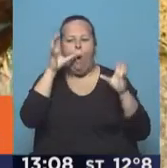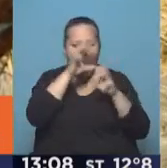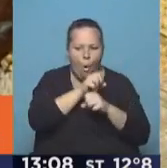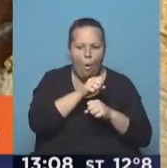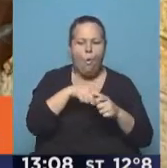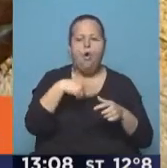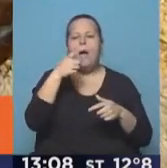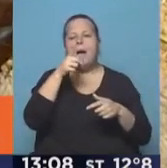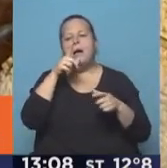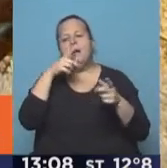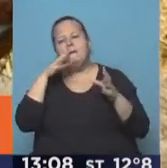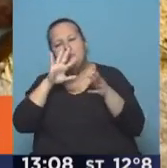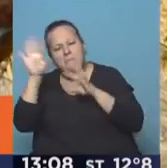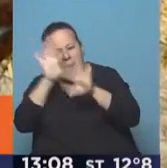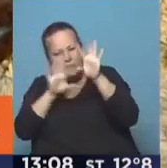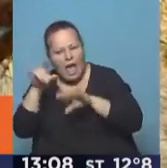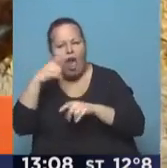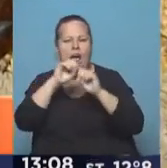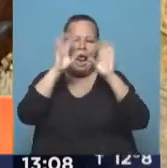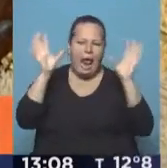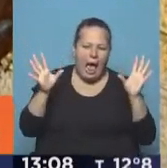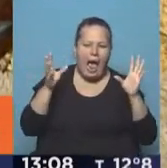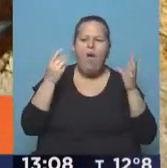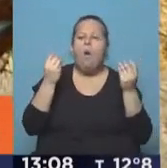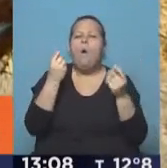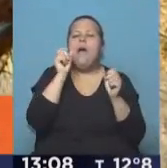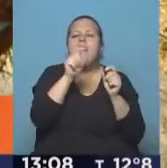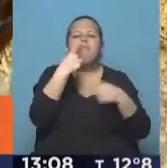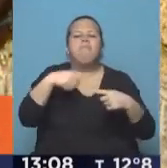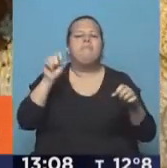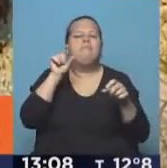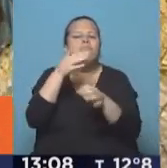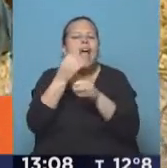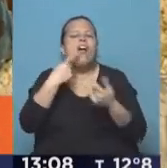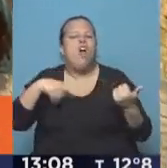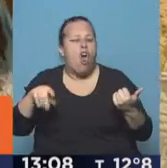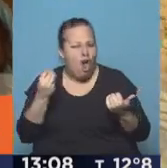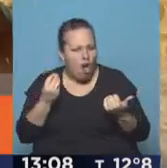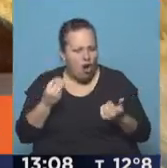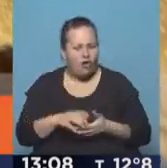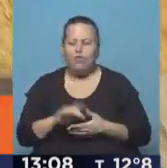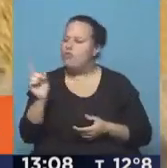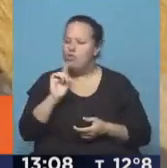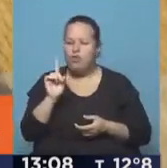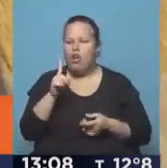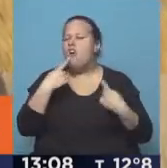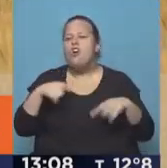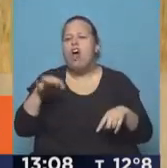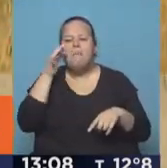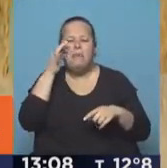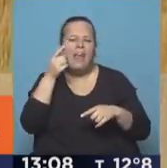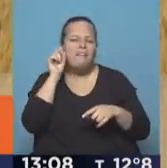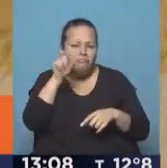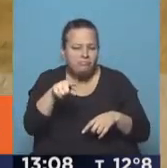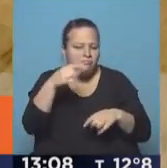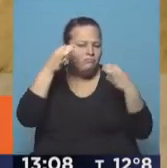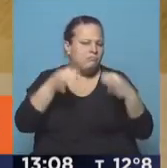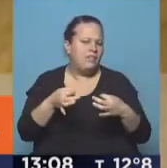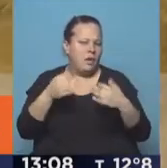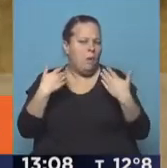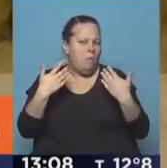oscuro, otro que es jaspeado, otro que es más claro. ¿Qué distingue a esta raza? ¿No es el color? No, el color de una raza generalmente